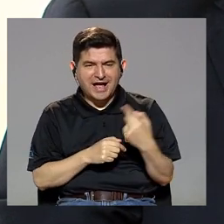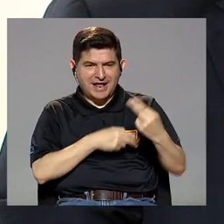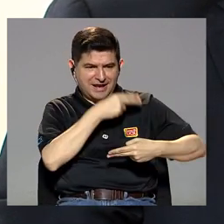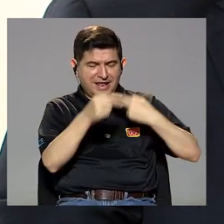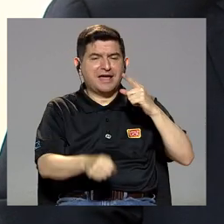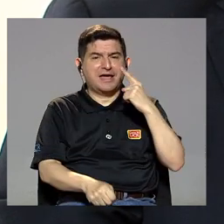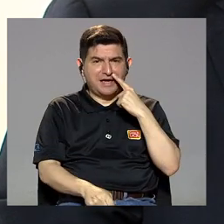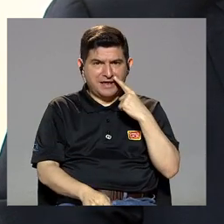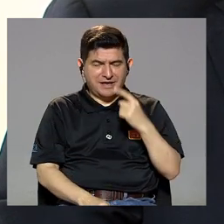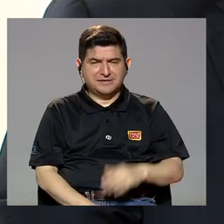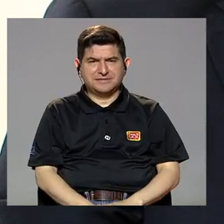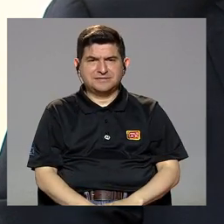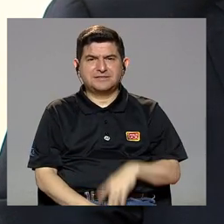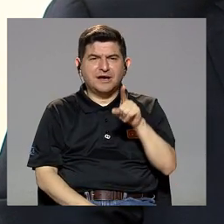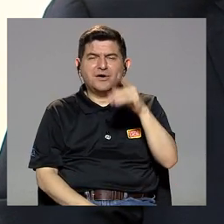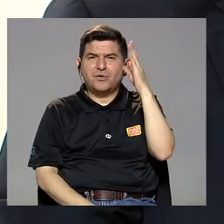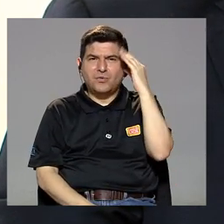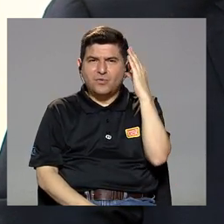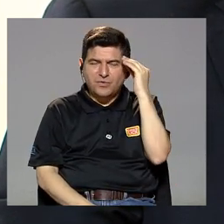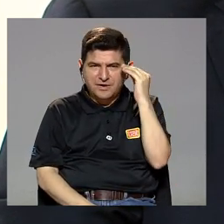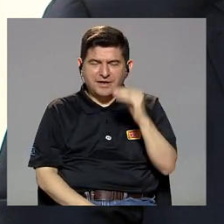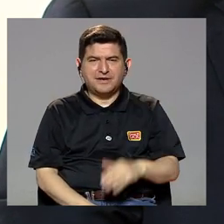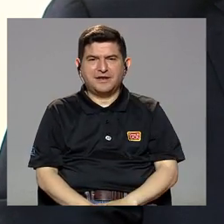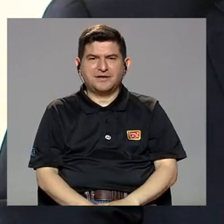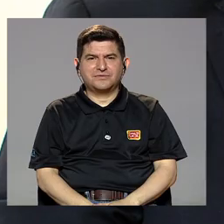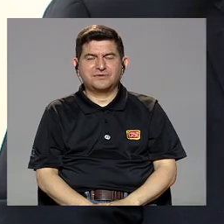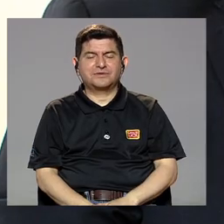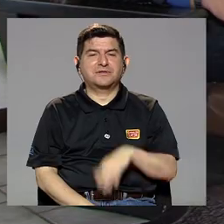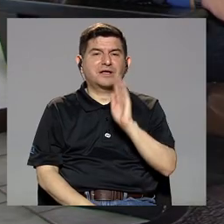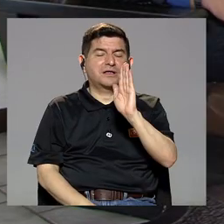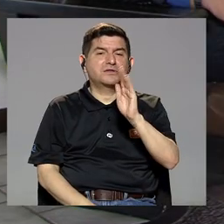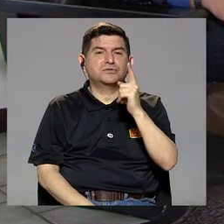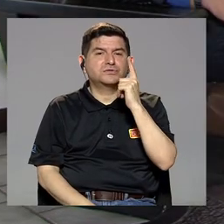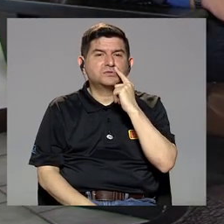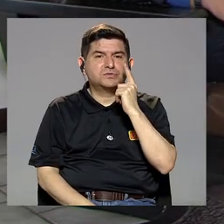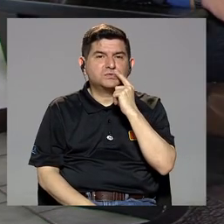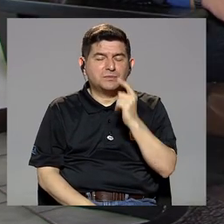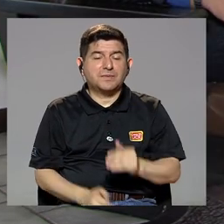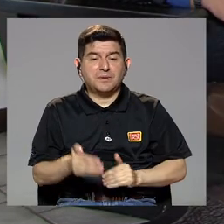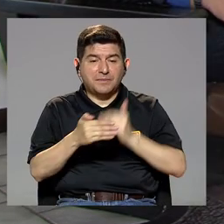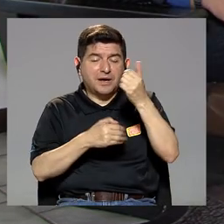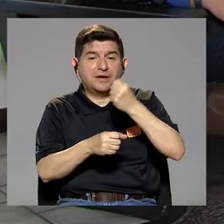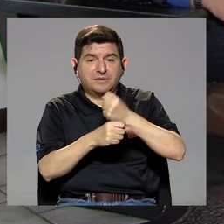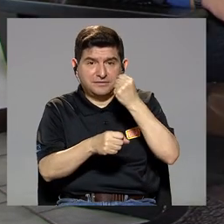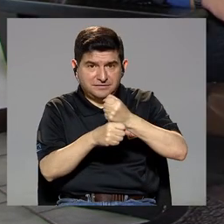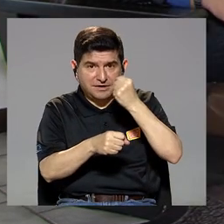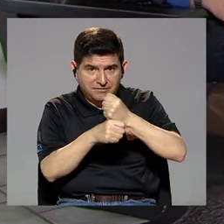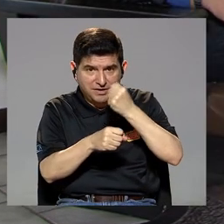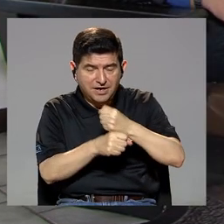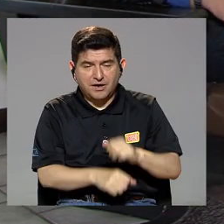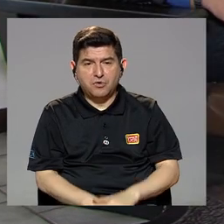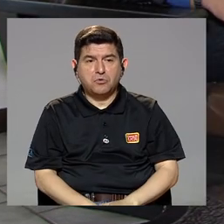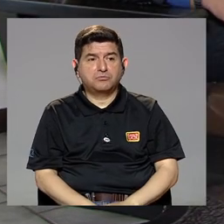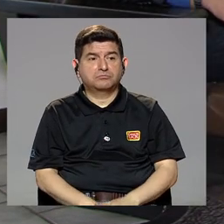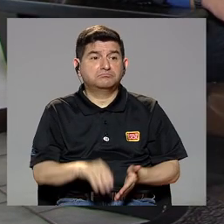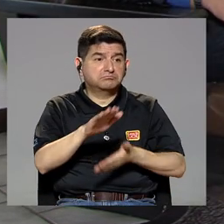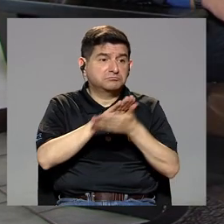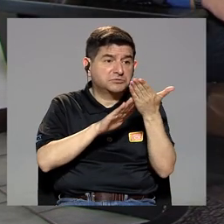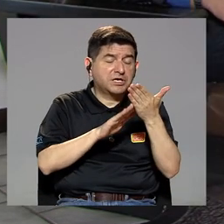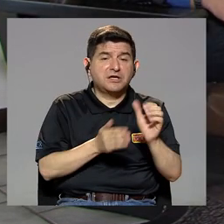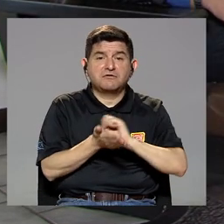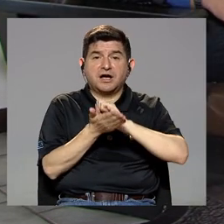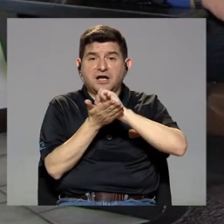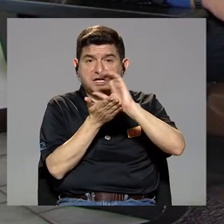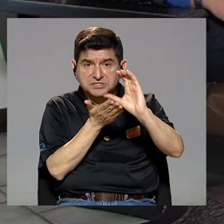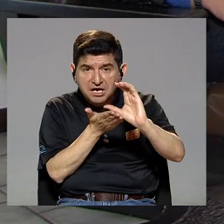papá hay una anécdota preciosa de como su papá después del trabajo se iba hasta arrancar